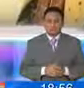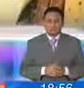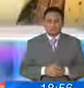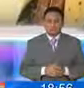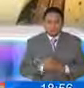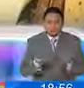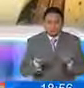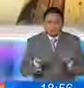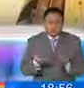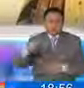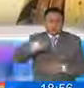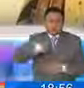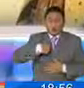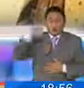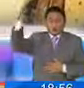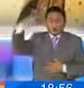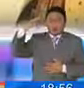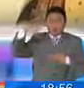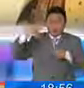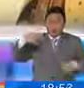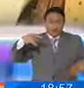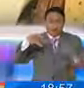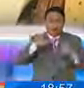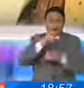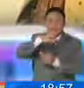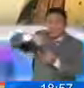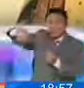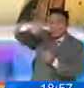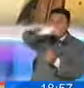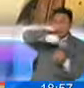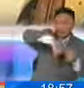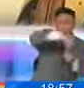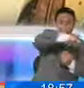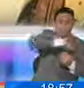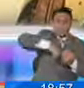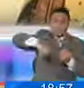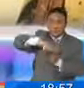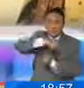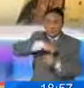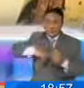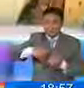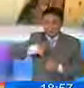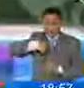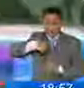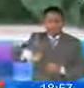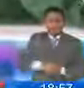si yo fuera el sol y ellos los planetas, que quieran alrededor de mí.